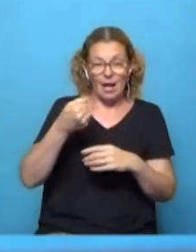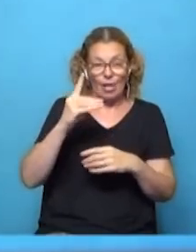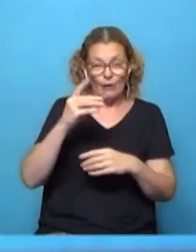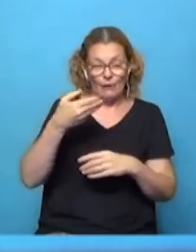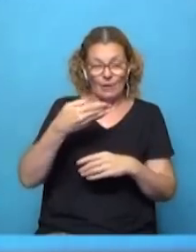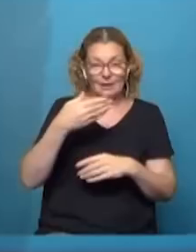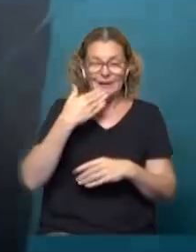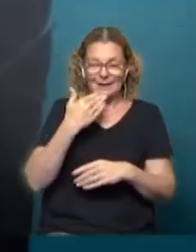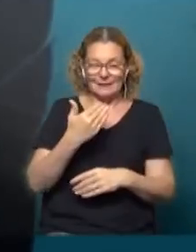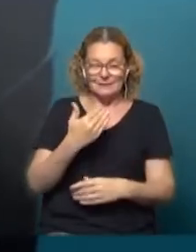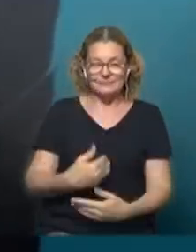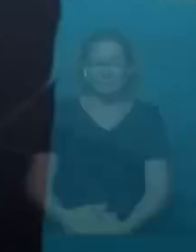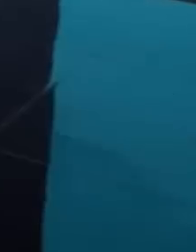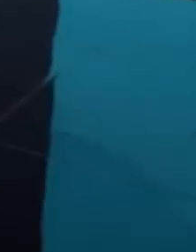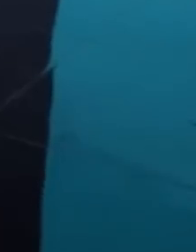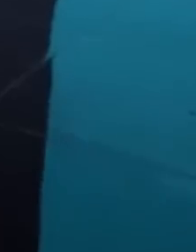gracias